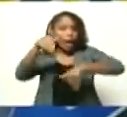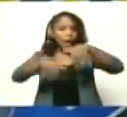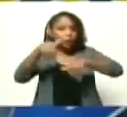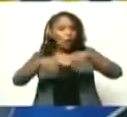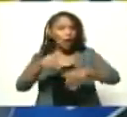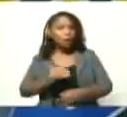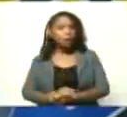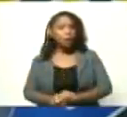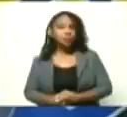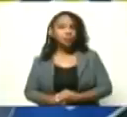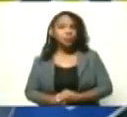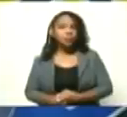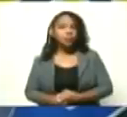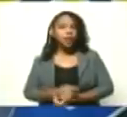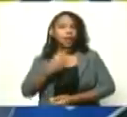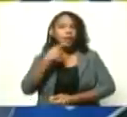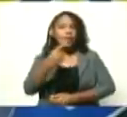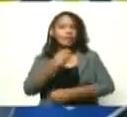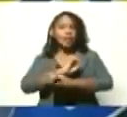Electoral declara